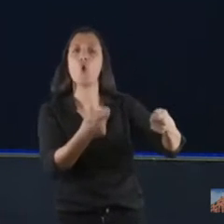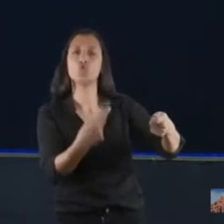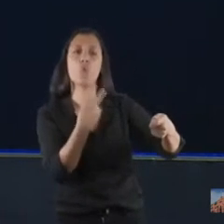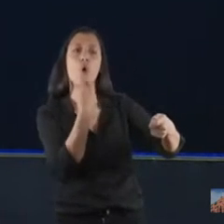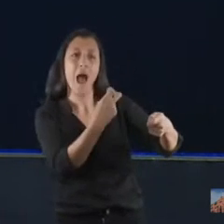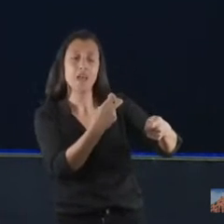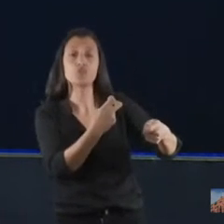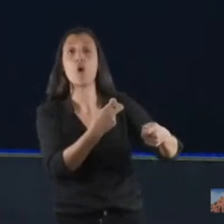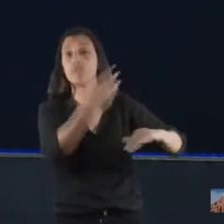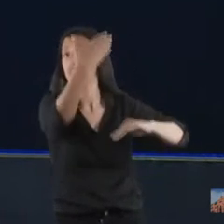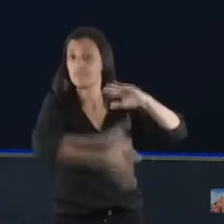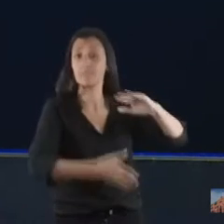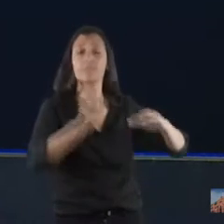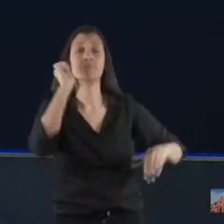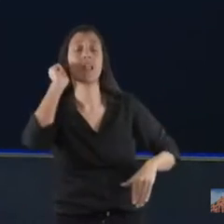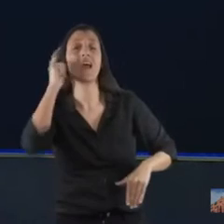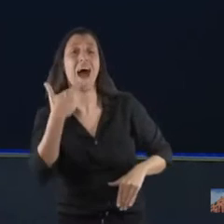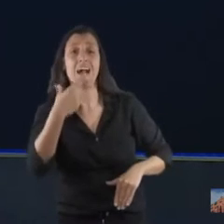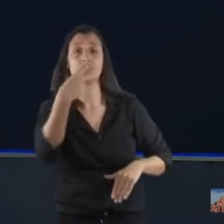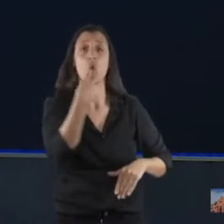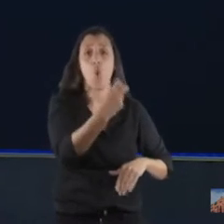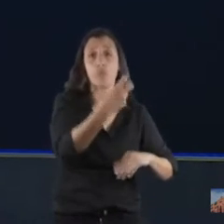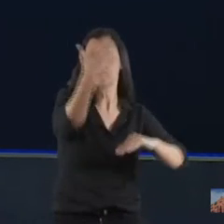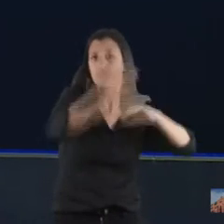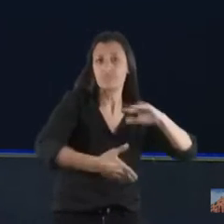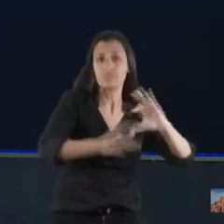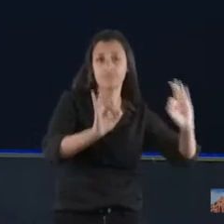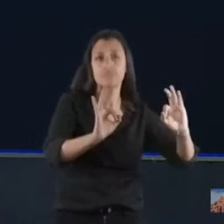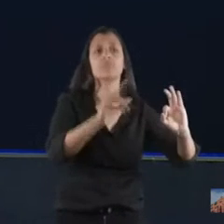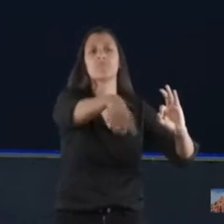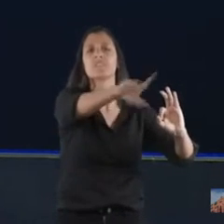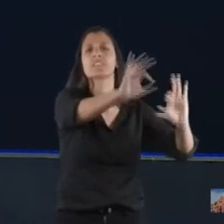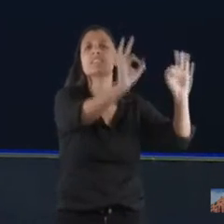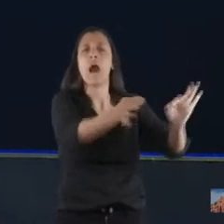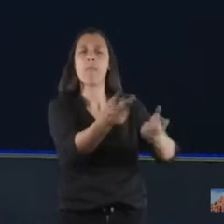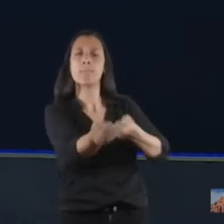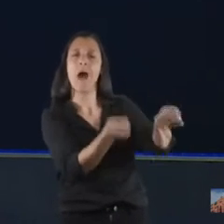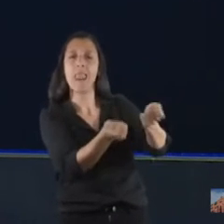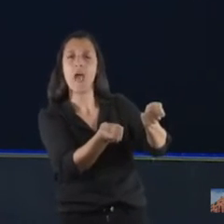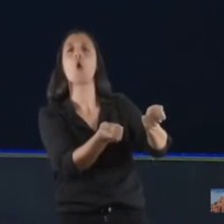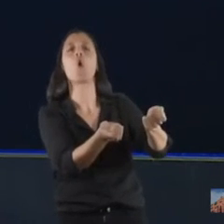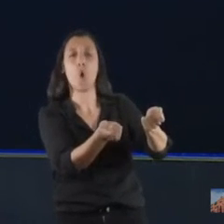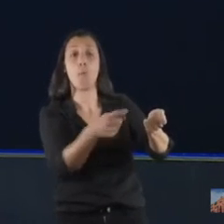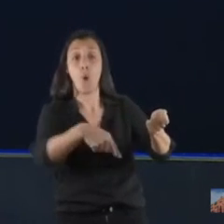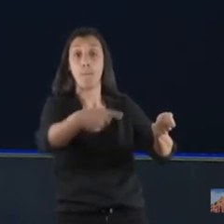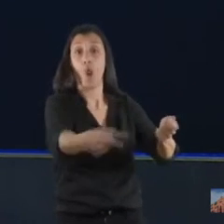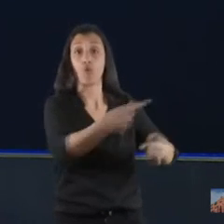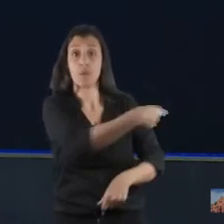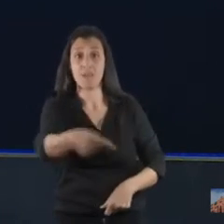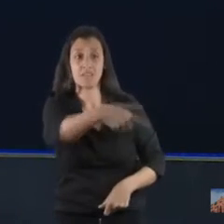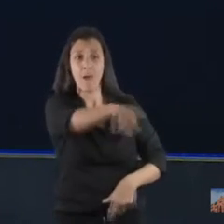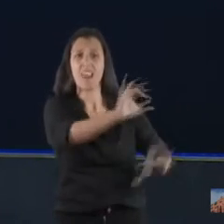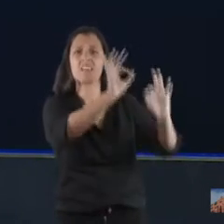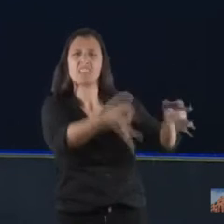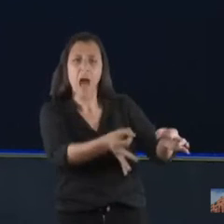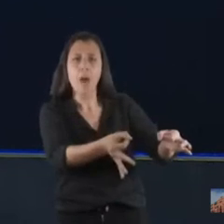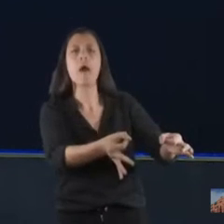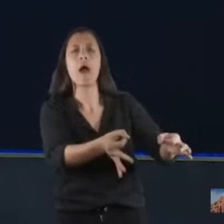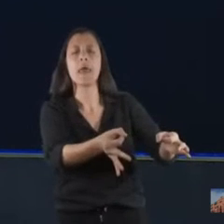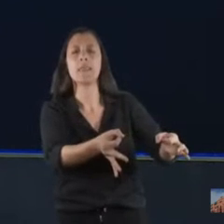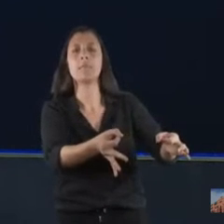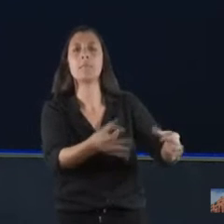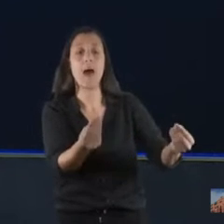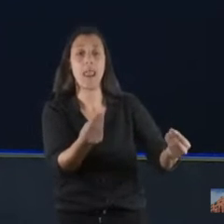kilowats de alguna manera tengan conciencia de que en las próximas semanas vamos